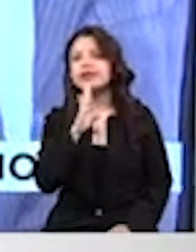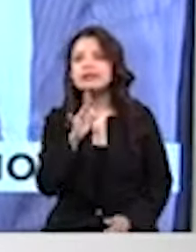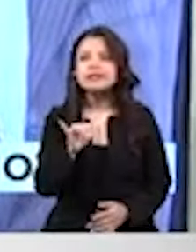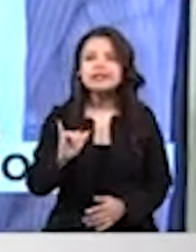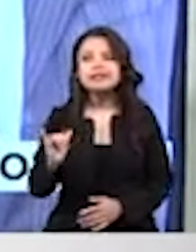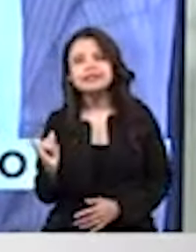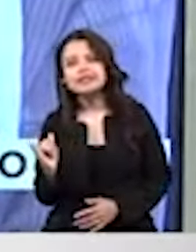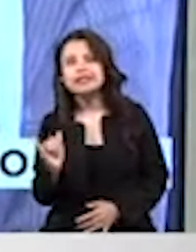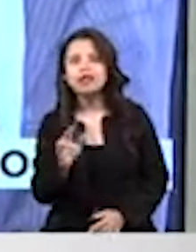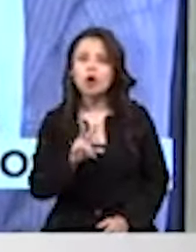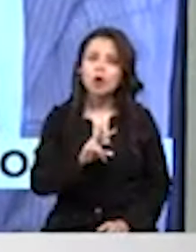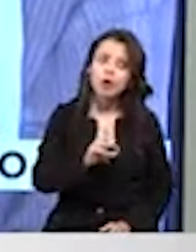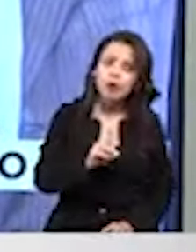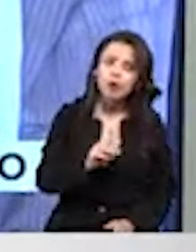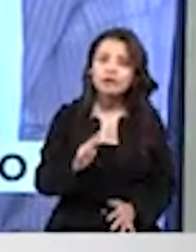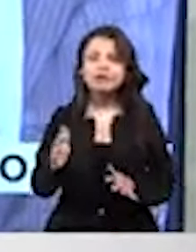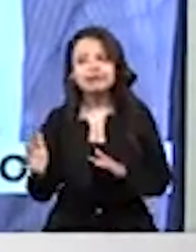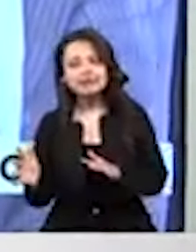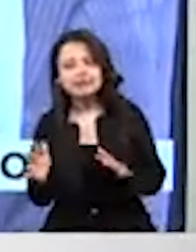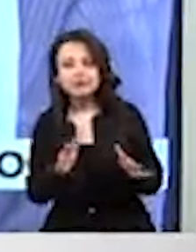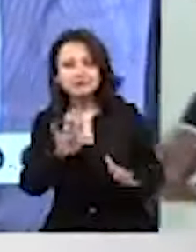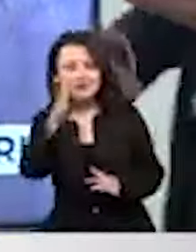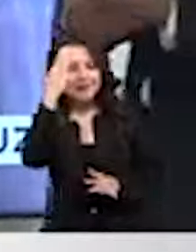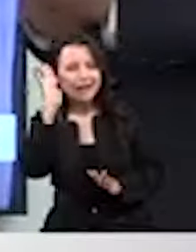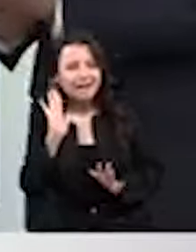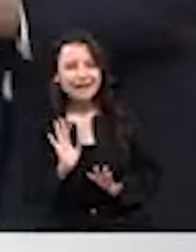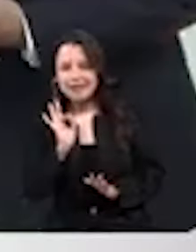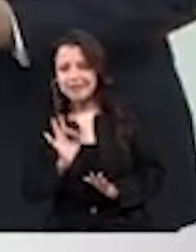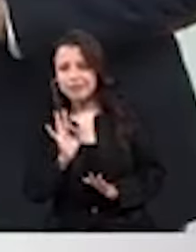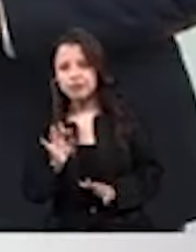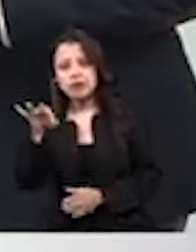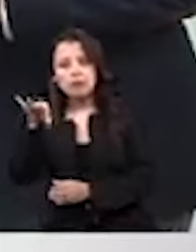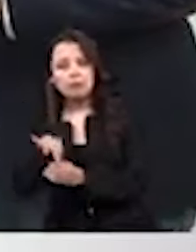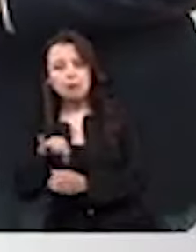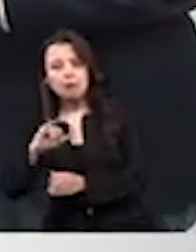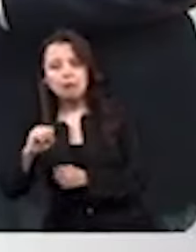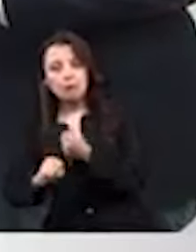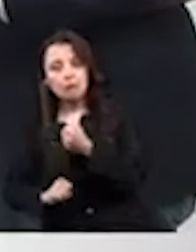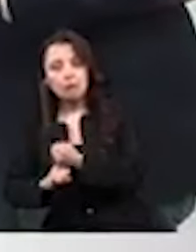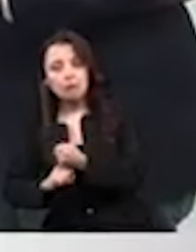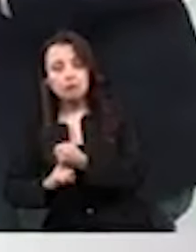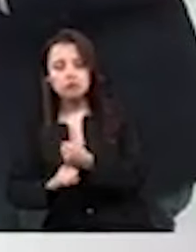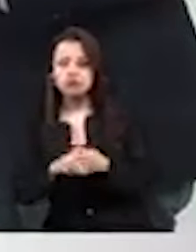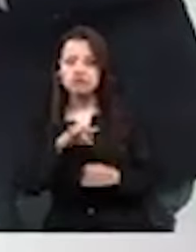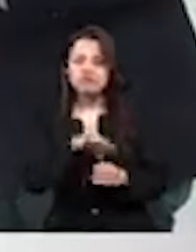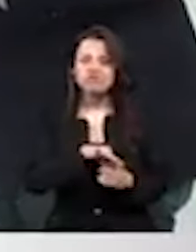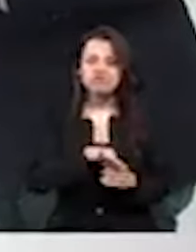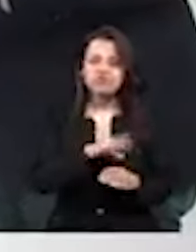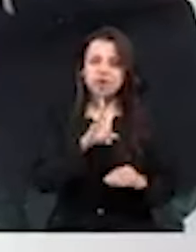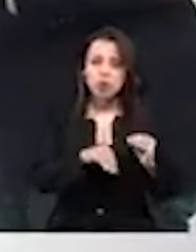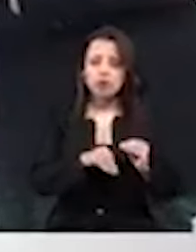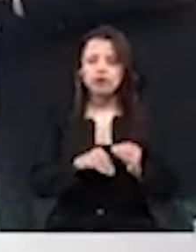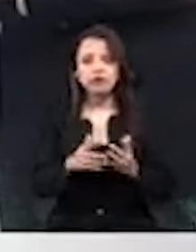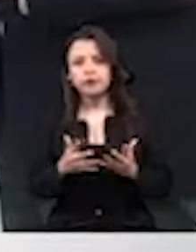Usted sabe que una votación está el seguro, el que va en contra y el que no sabe, el que puede a última hora cambiar su voto. Entonces